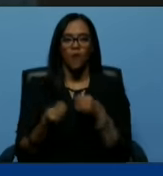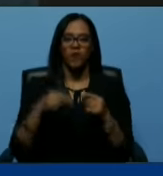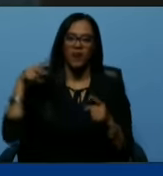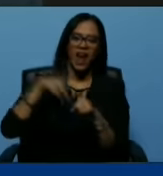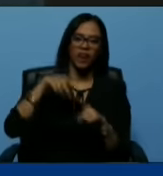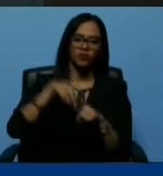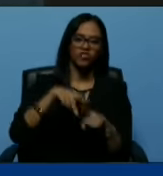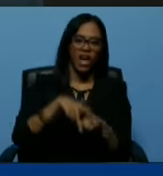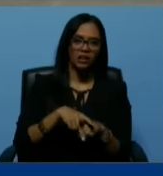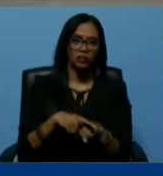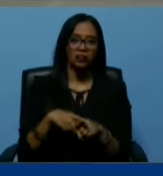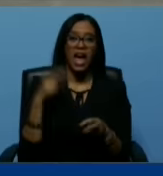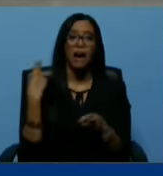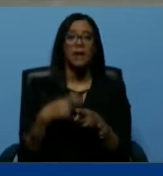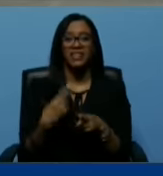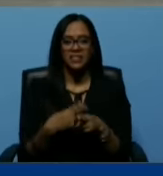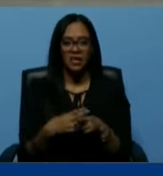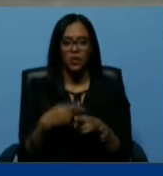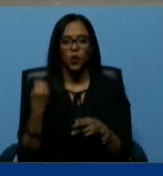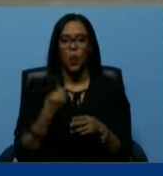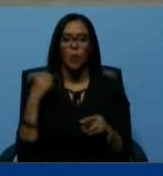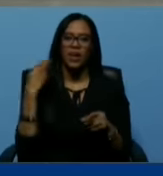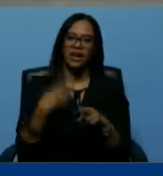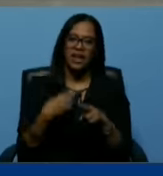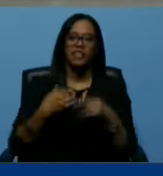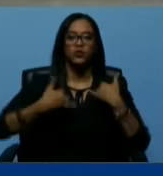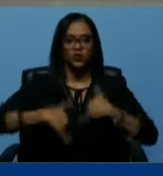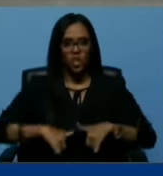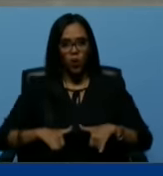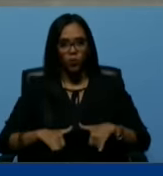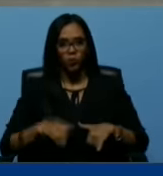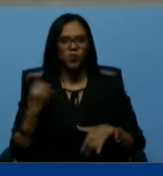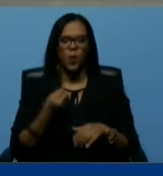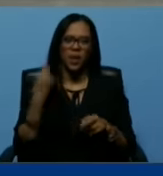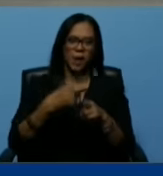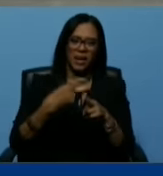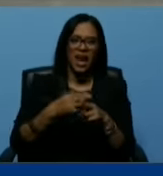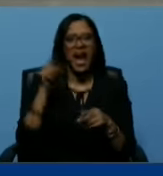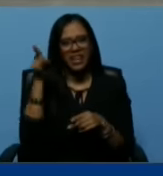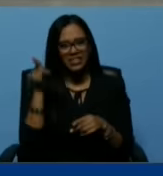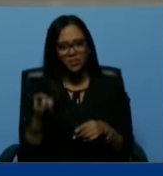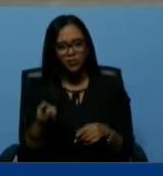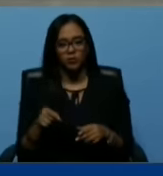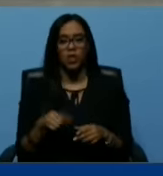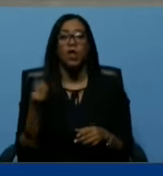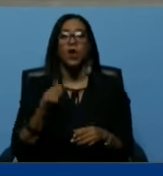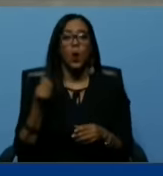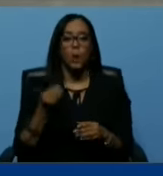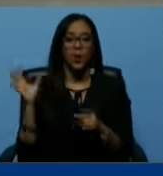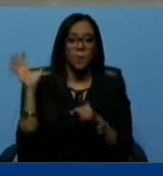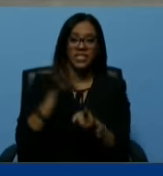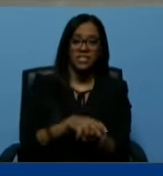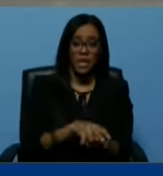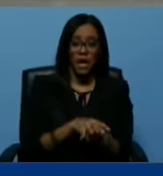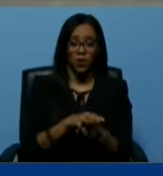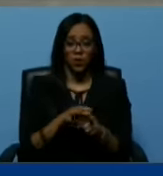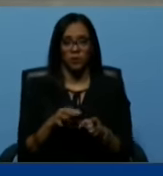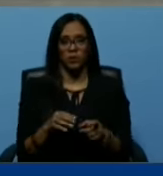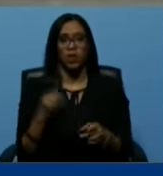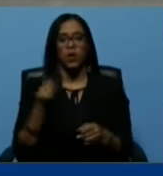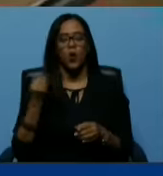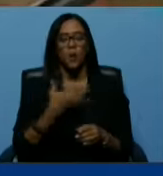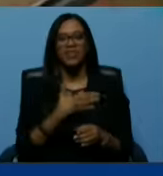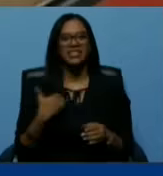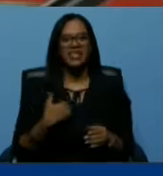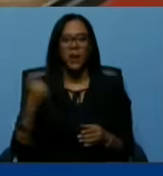acosados, amenazados, cómo le amenazaron a sus hijos, cómo los amenazaron a ellos, cómo los persiguieron, cómo